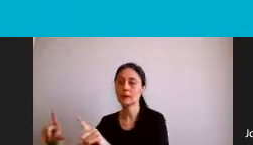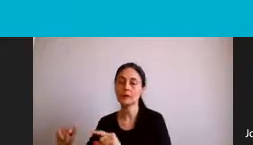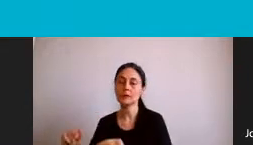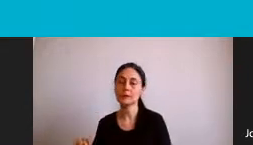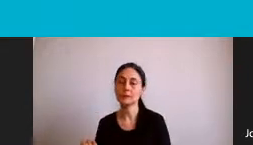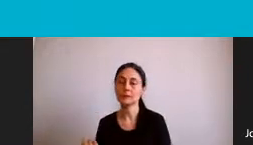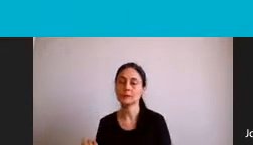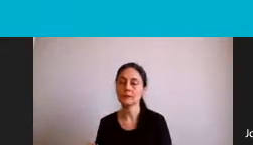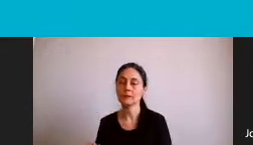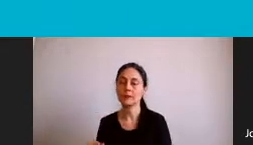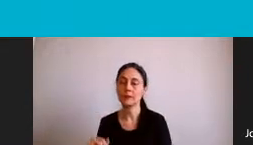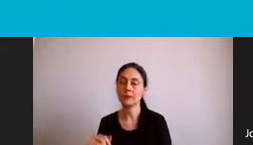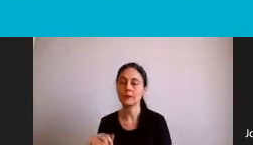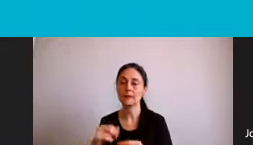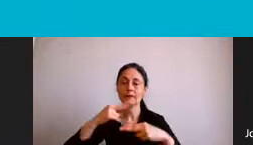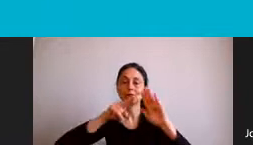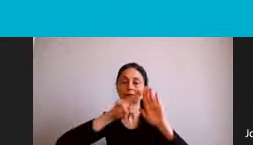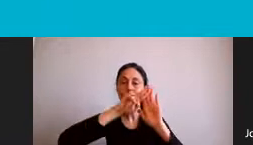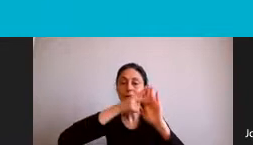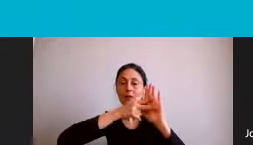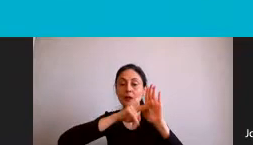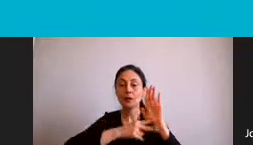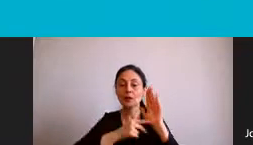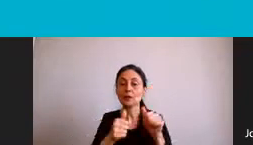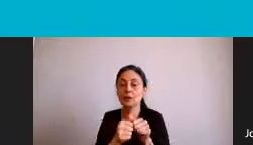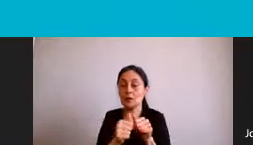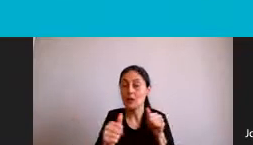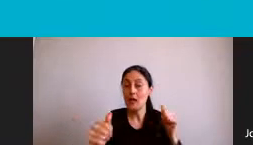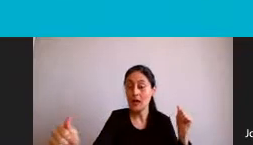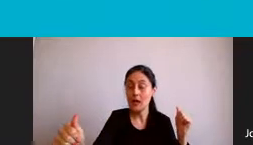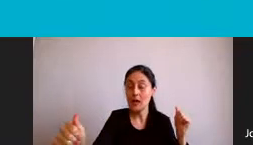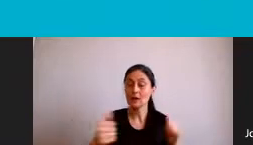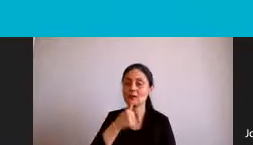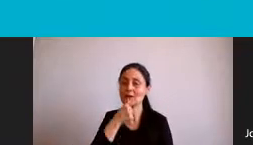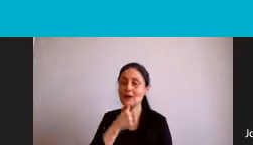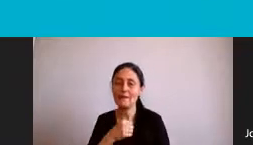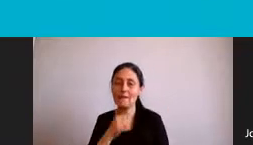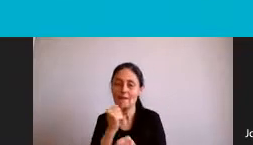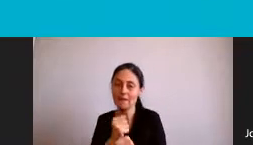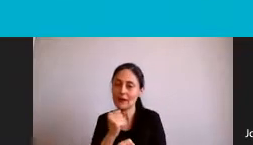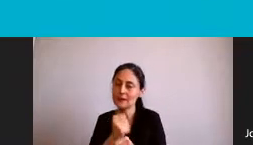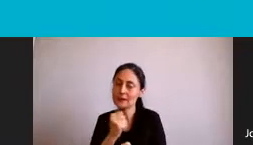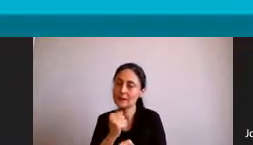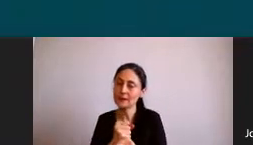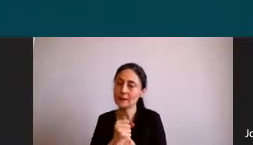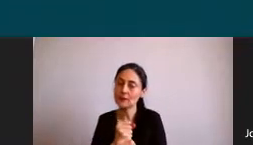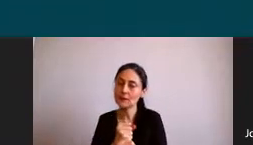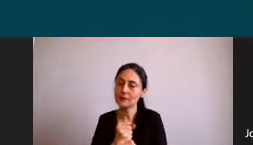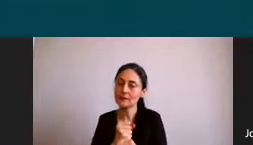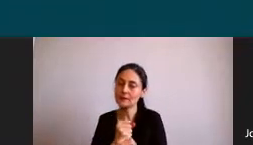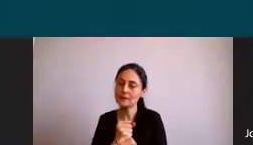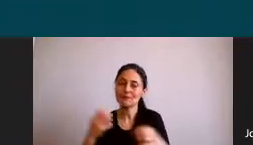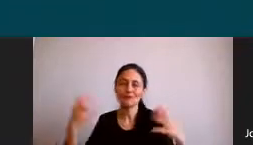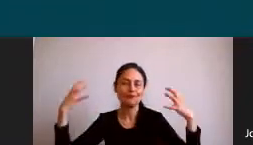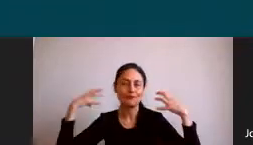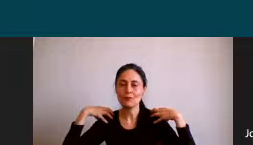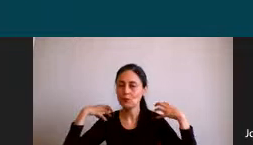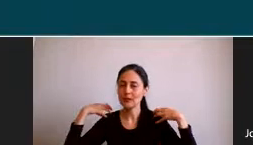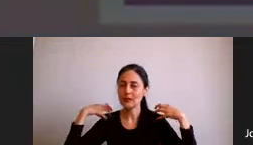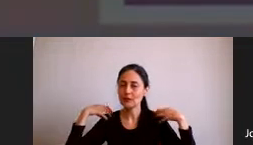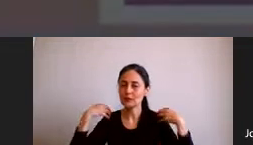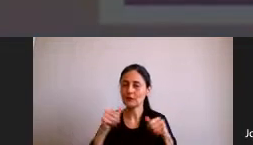largos turnos, ¿cierto? Por haber falta de personal y porque estaba muy demandado el sistema, todo eso va generando estos problemas.